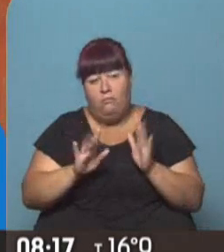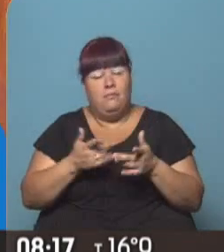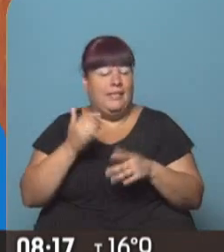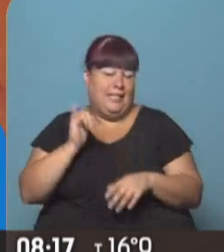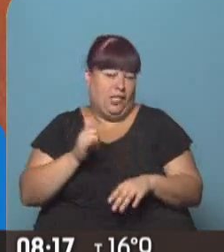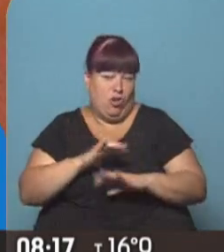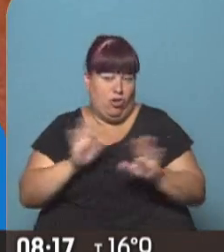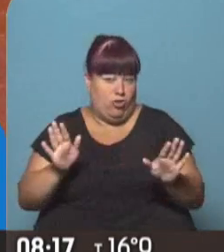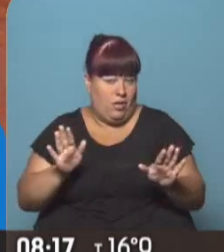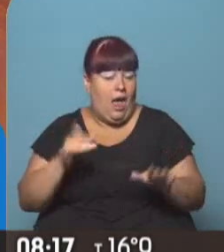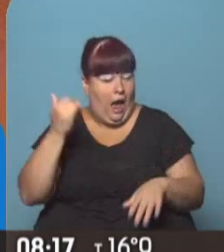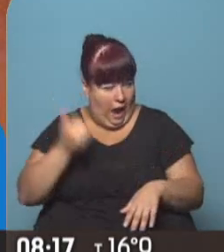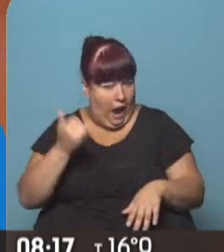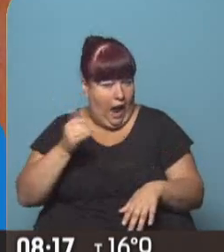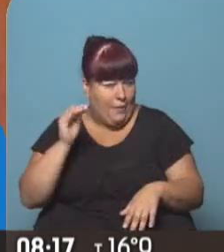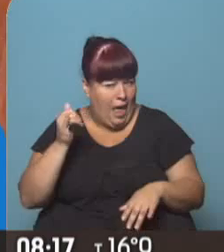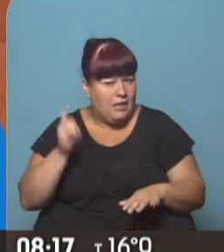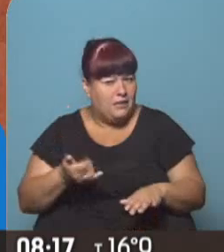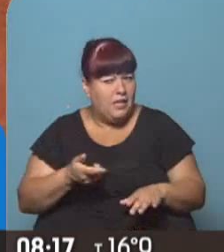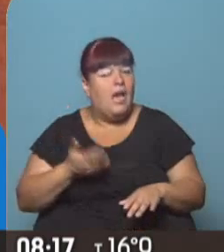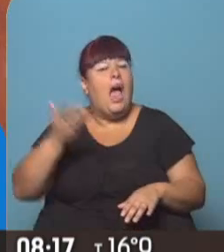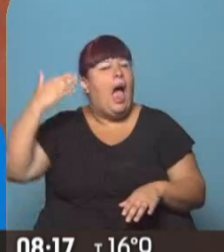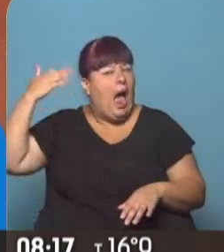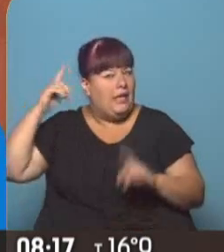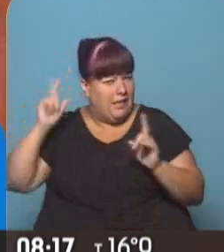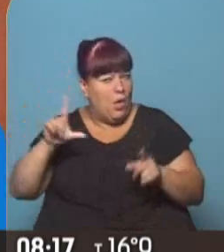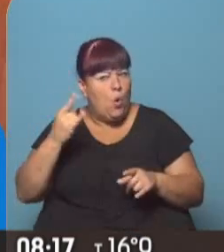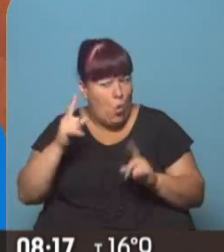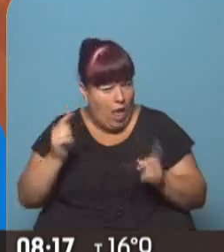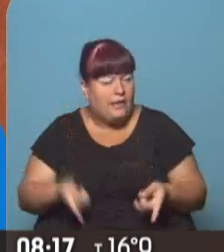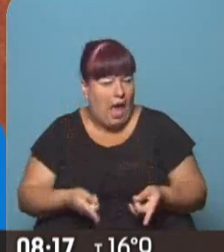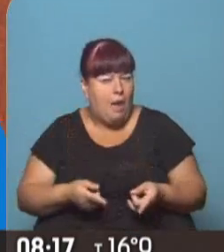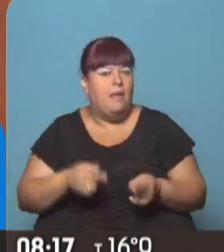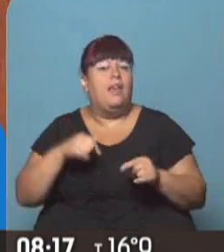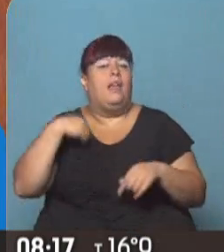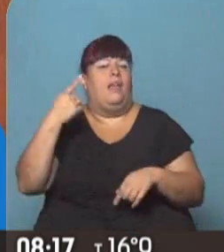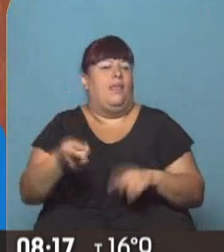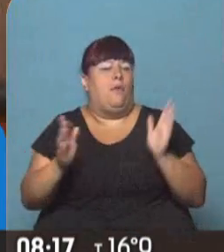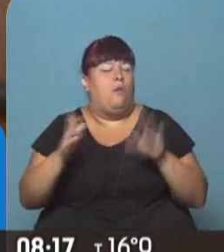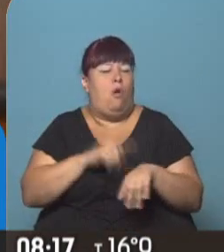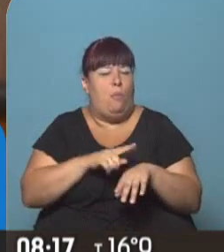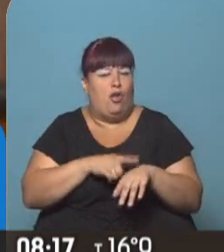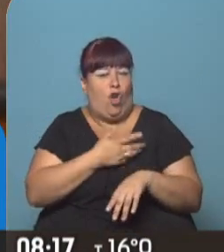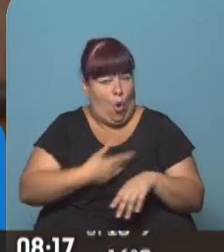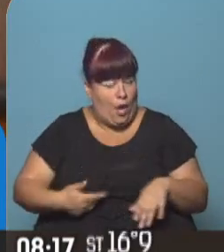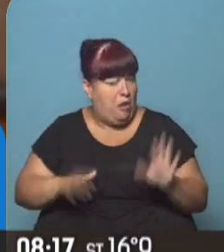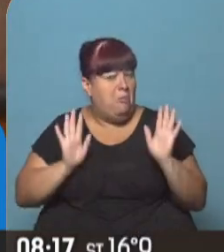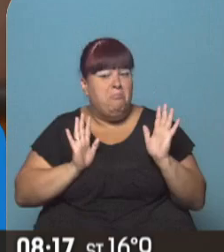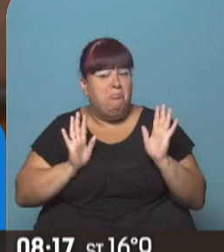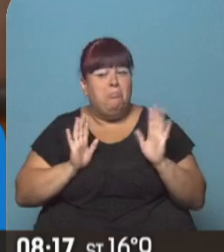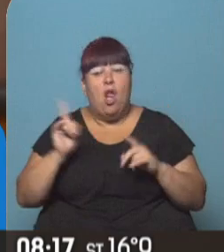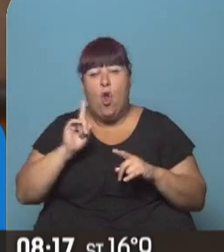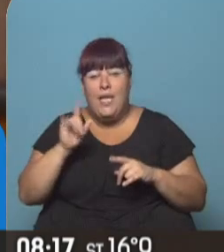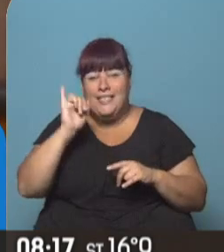ninguna duda existe en Brasil y existía antes de Lula, existió durante su gobierno, pero que no